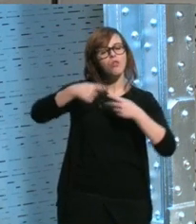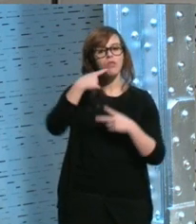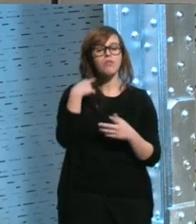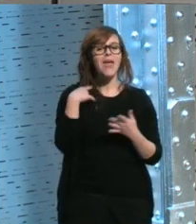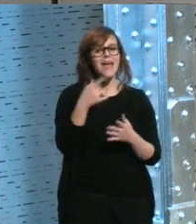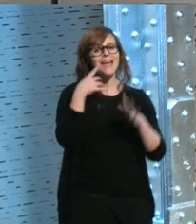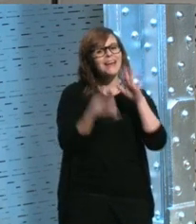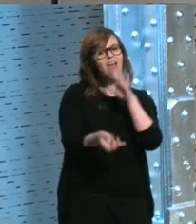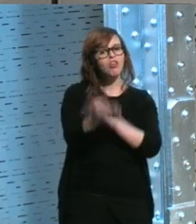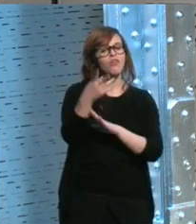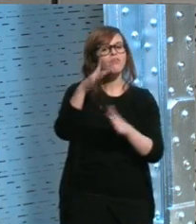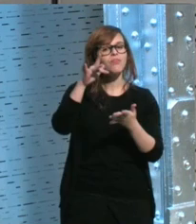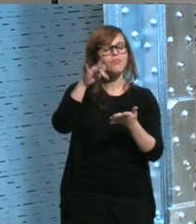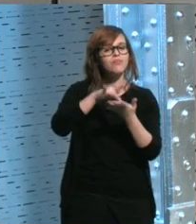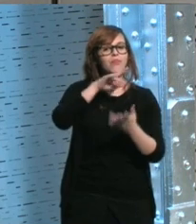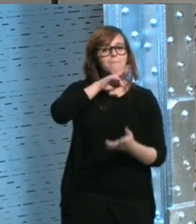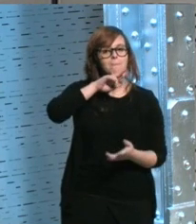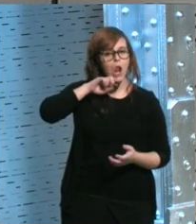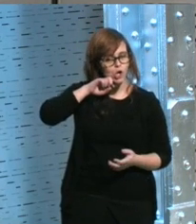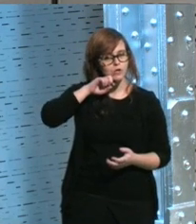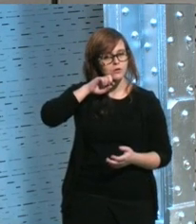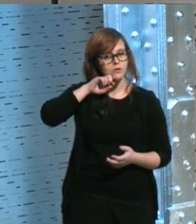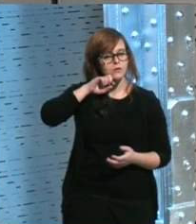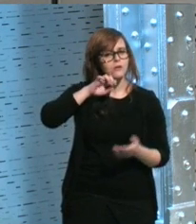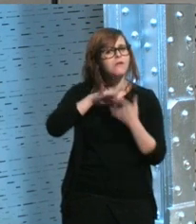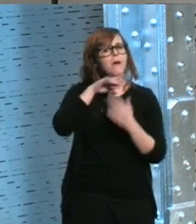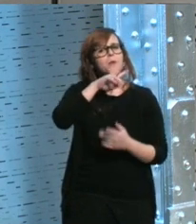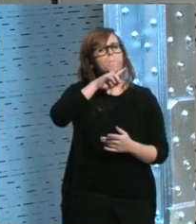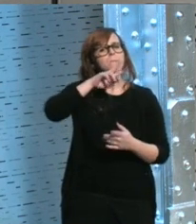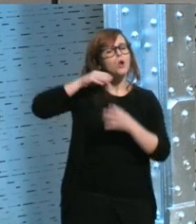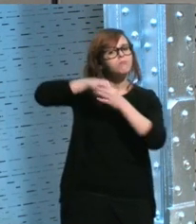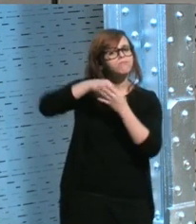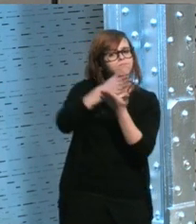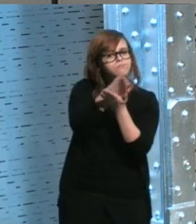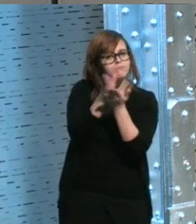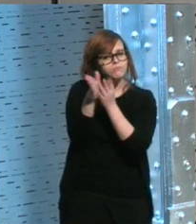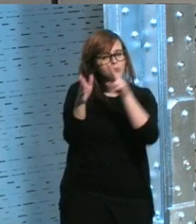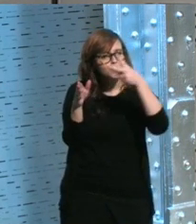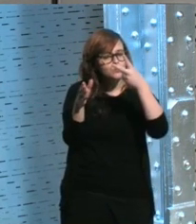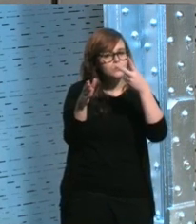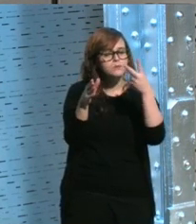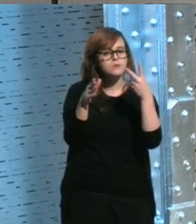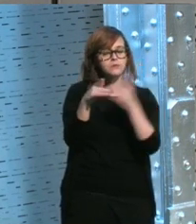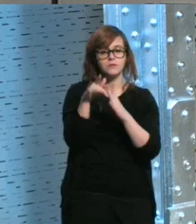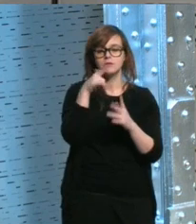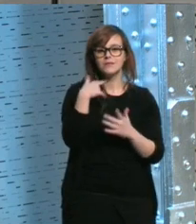de valores. Valores para mí tiene dos sentidos. Entonces estamos viendo que después de un tiempo donde la noción más ética estaba un